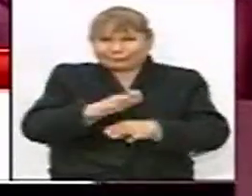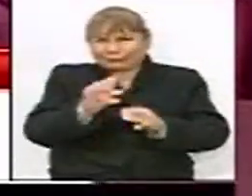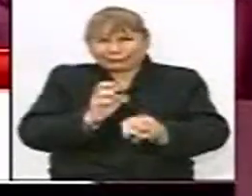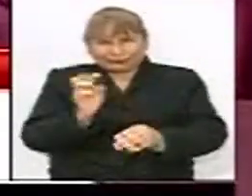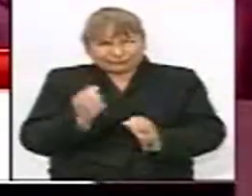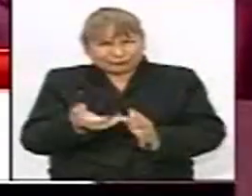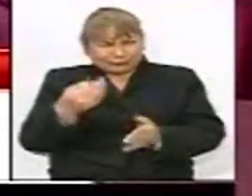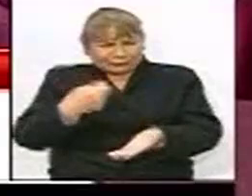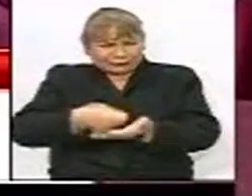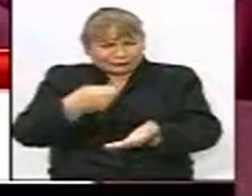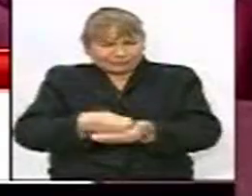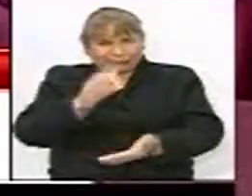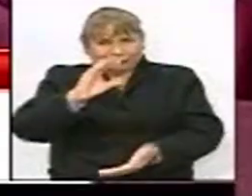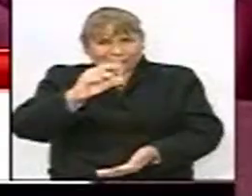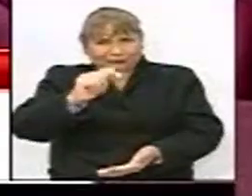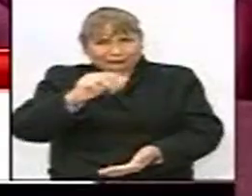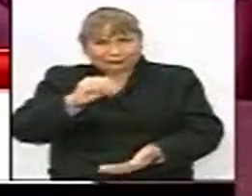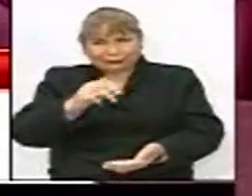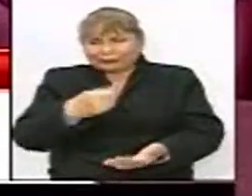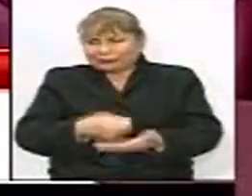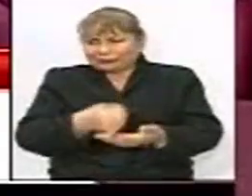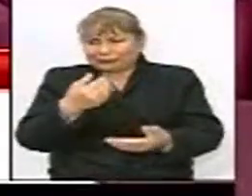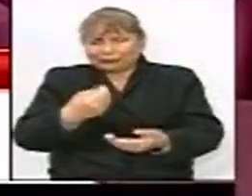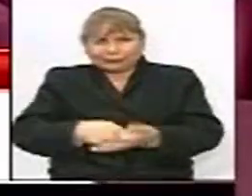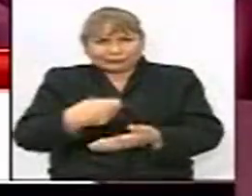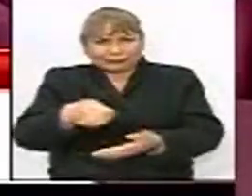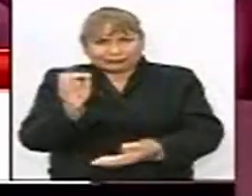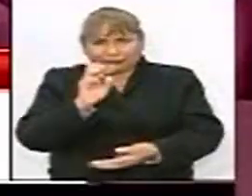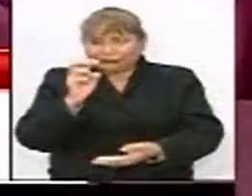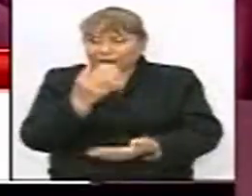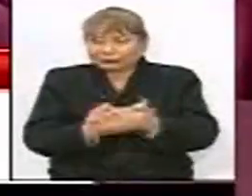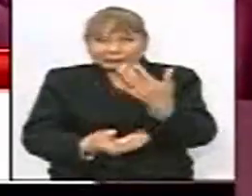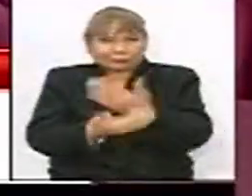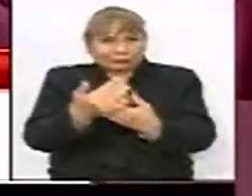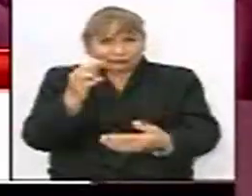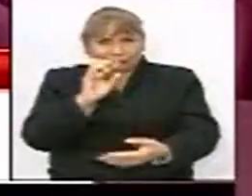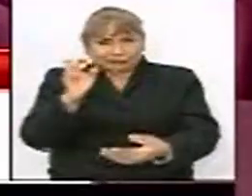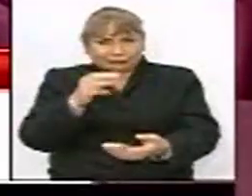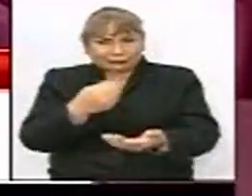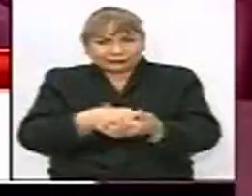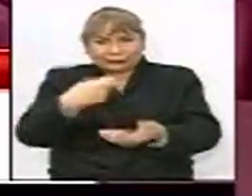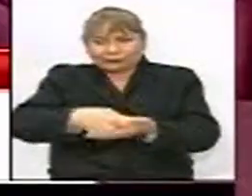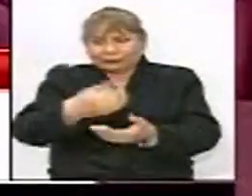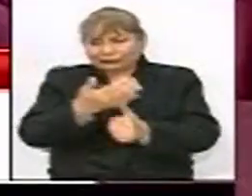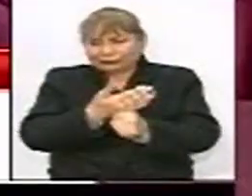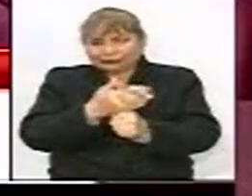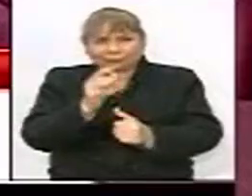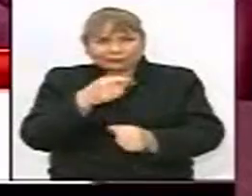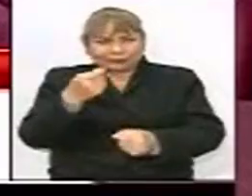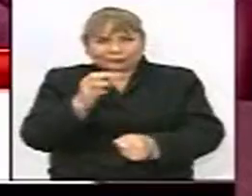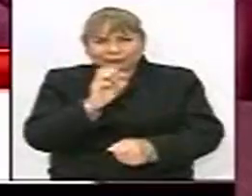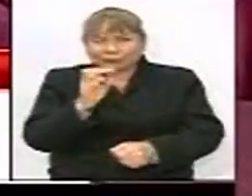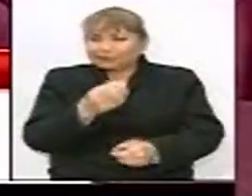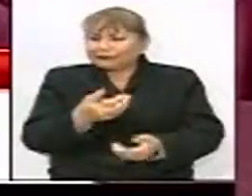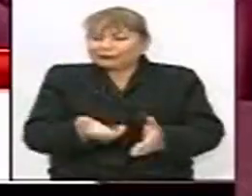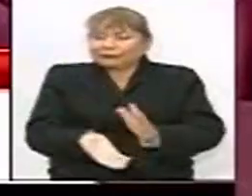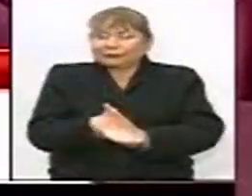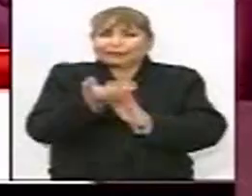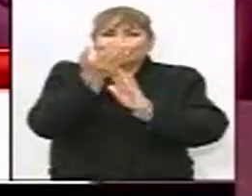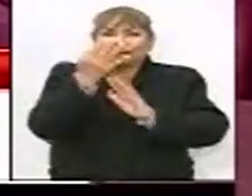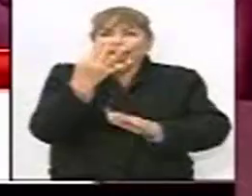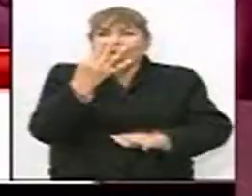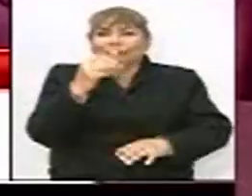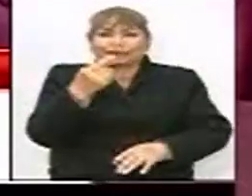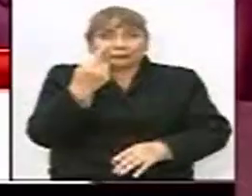¿Acaso el cemento se pagó en dólares? ¿Acaso la mano de obra se paga en dólares? ¿Acaso los sueldos se pagan en dólares? No, o sea que si el dólar sube a